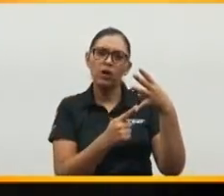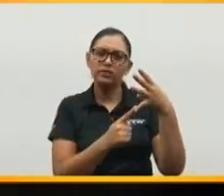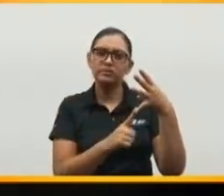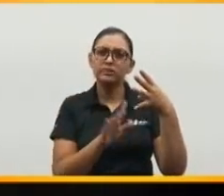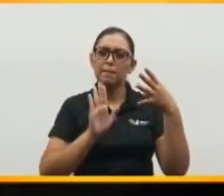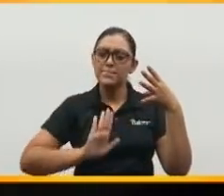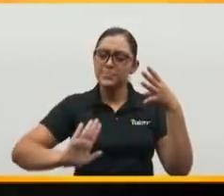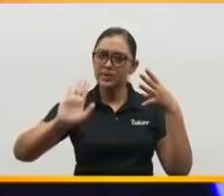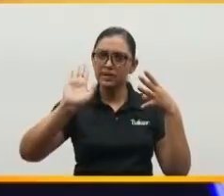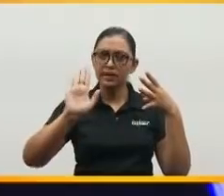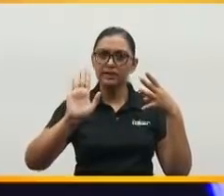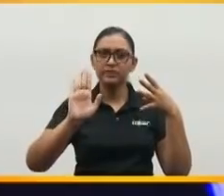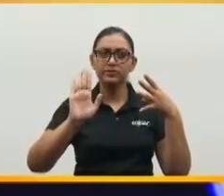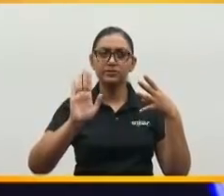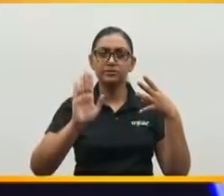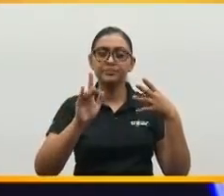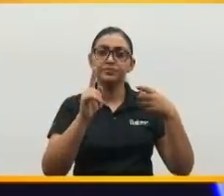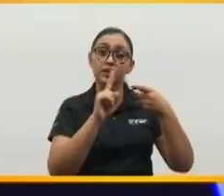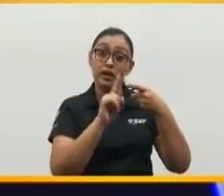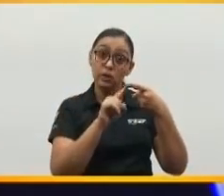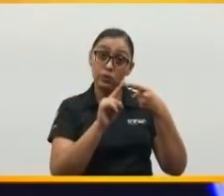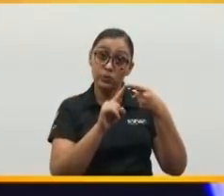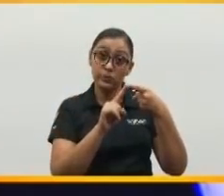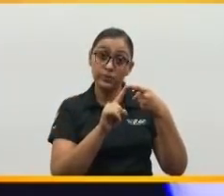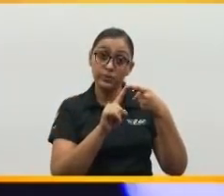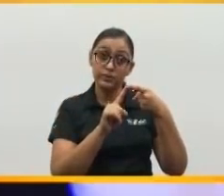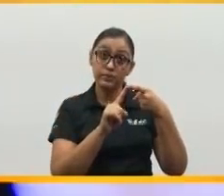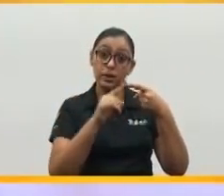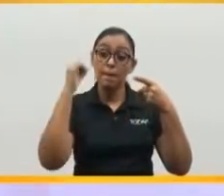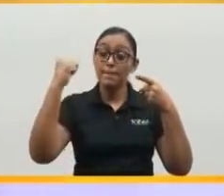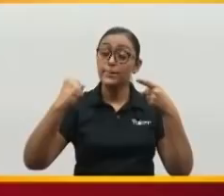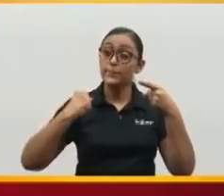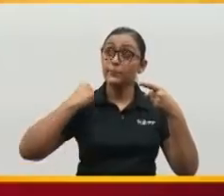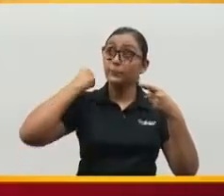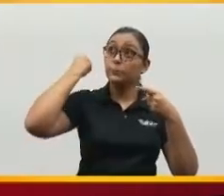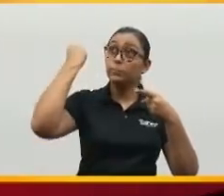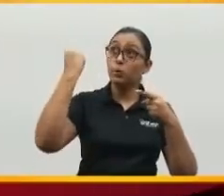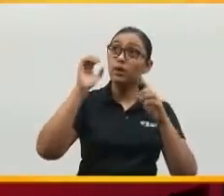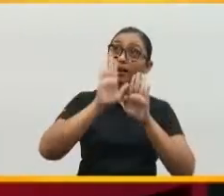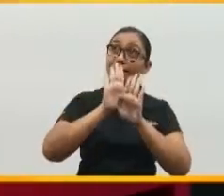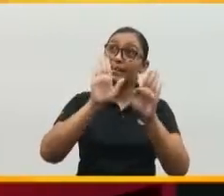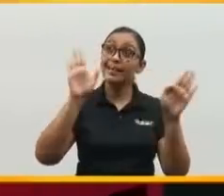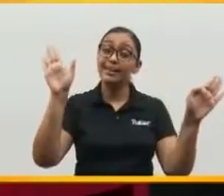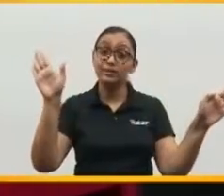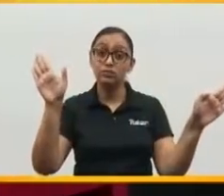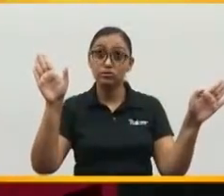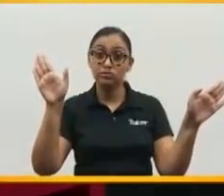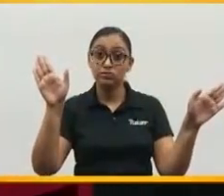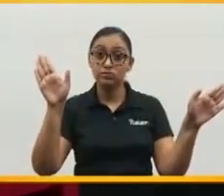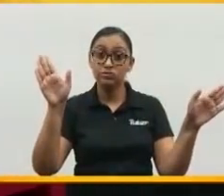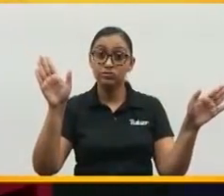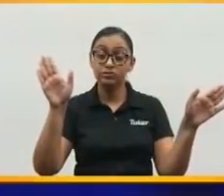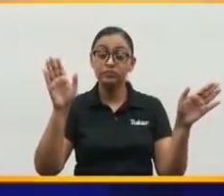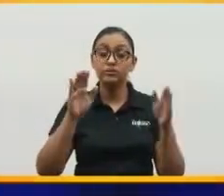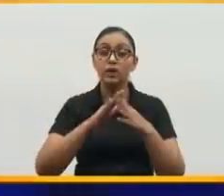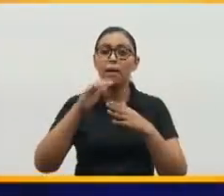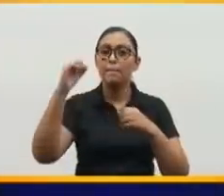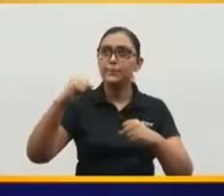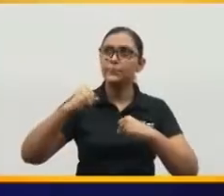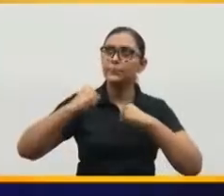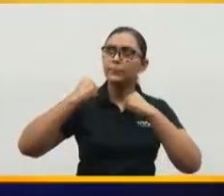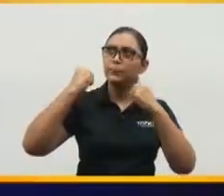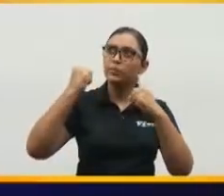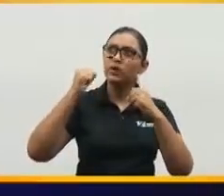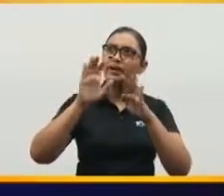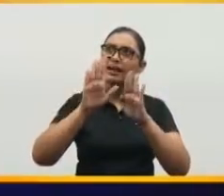Evangelio o de los Evangelios nos hablan, número uno, el poder de Jesús sobre la naturaleza. Dígalo conmigo, el poder